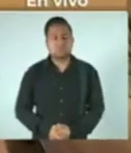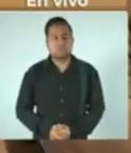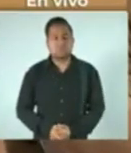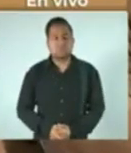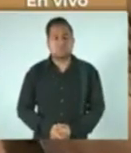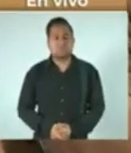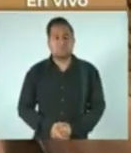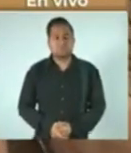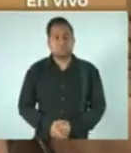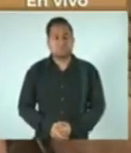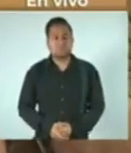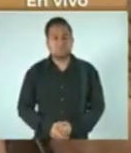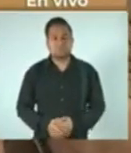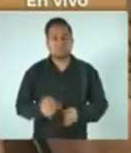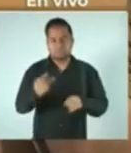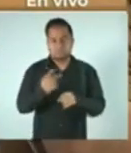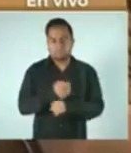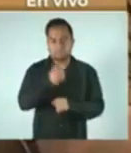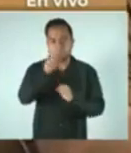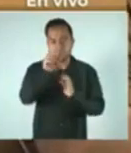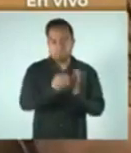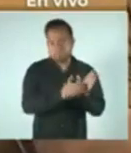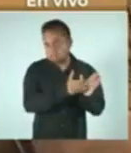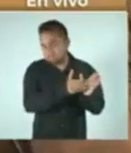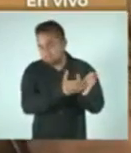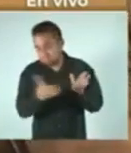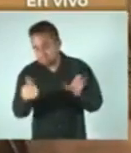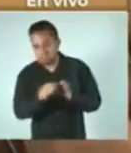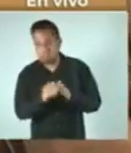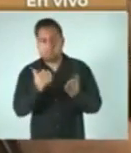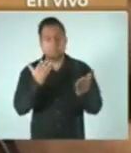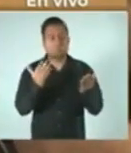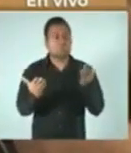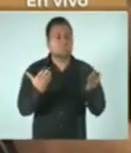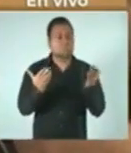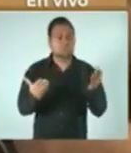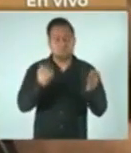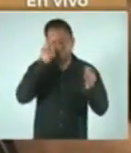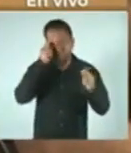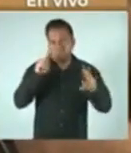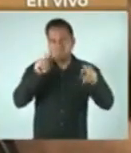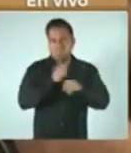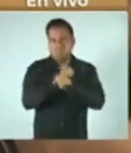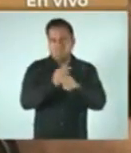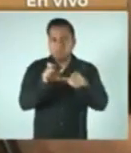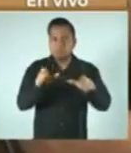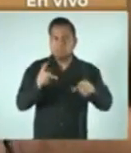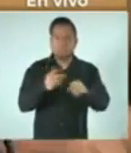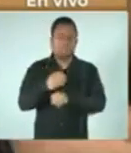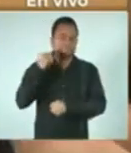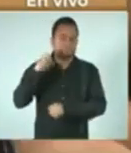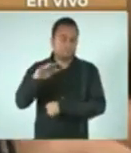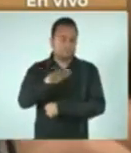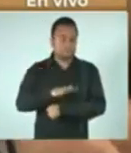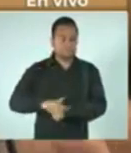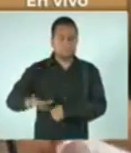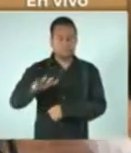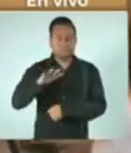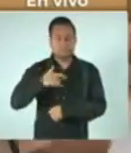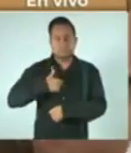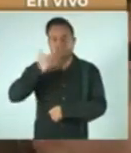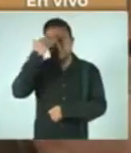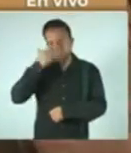el reporte mensual comparativo en materia de seguridad en Oaxaca. Sabemos que hay